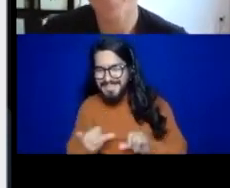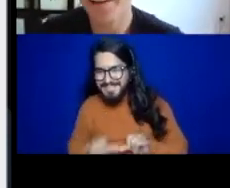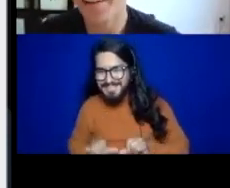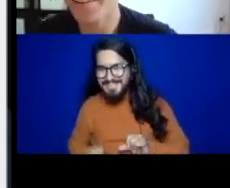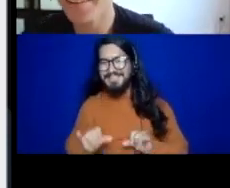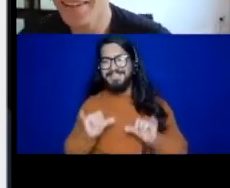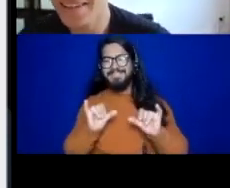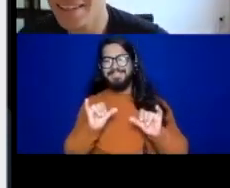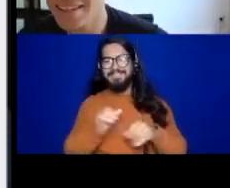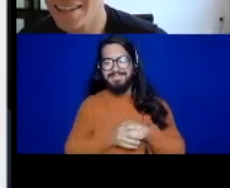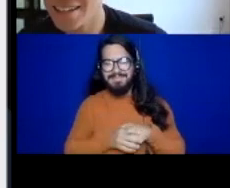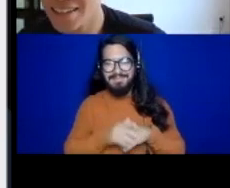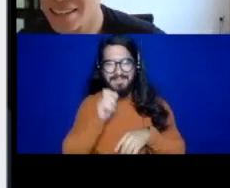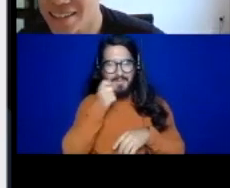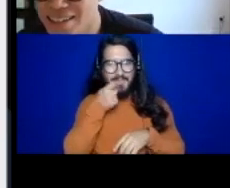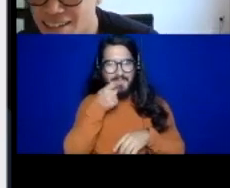last pass es el software.